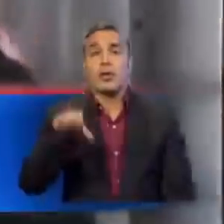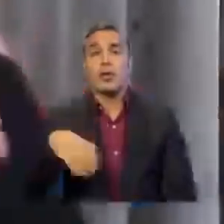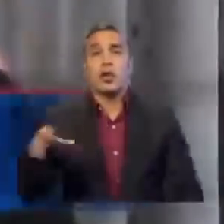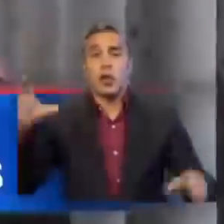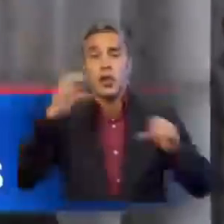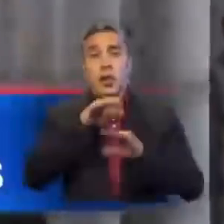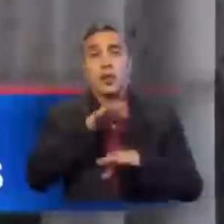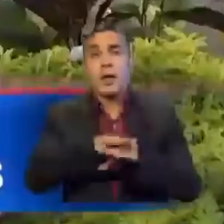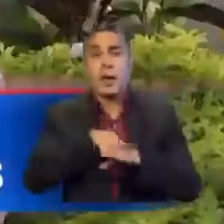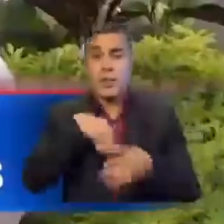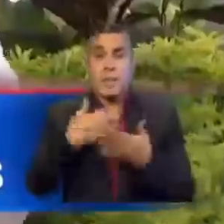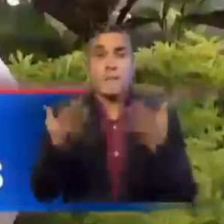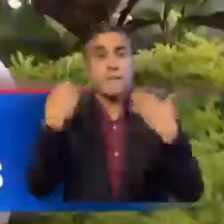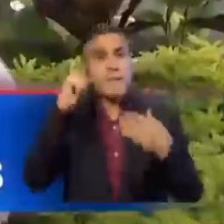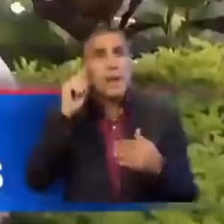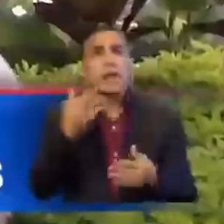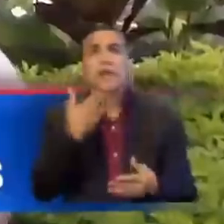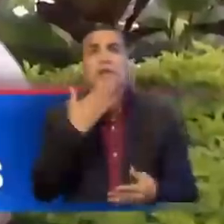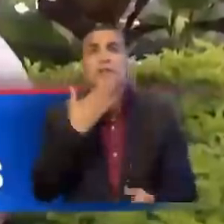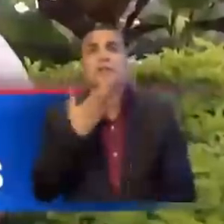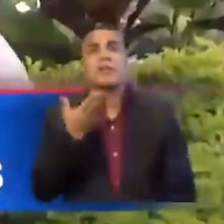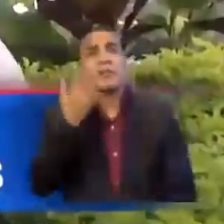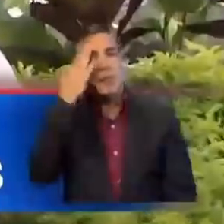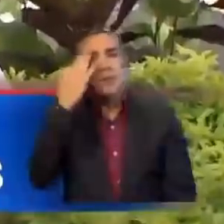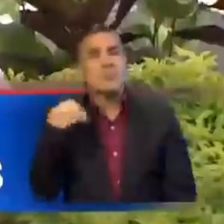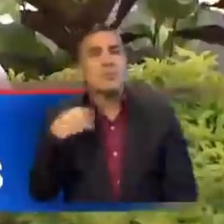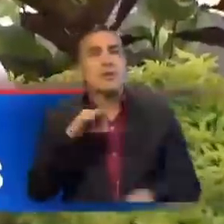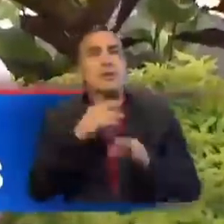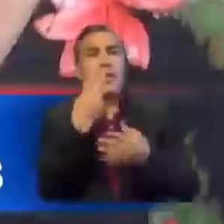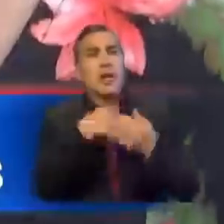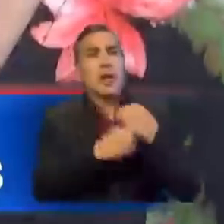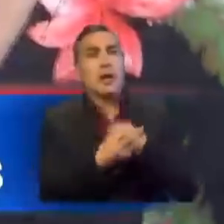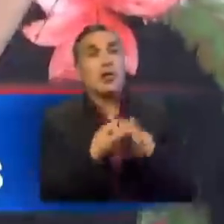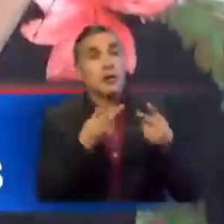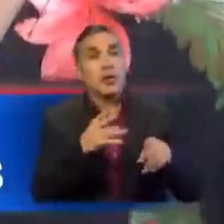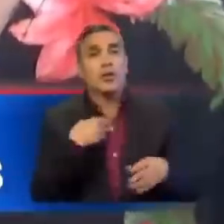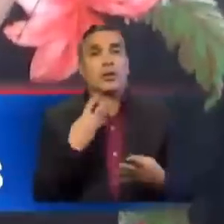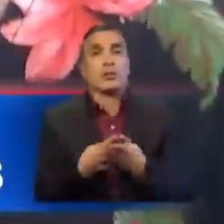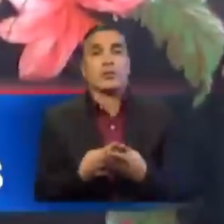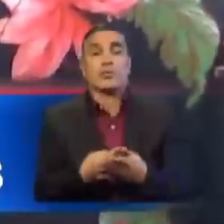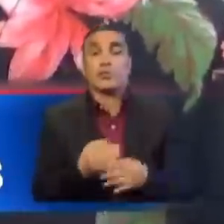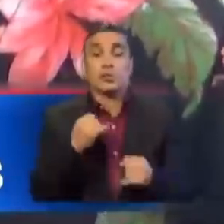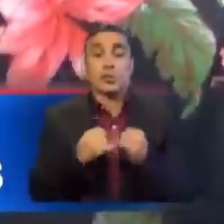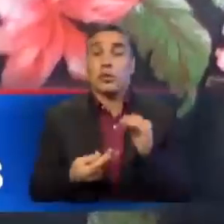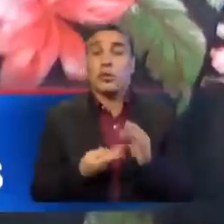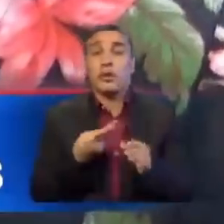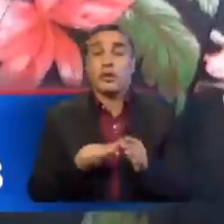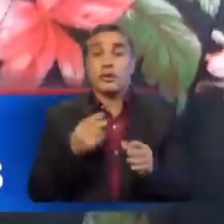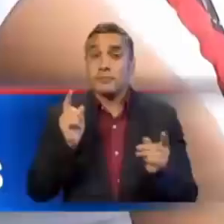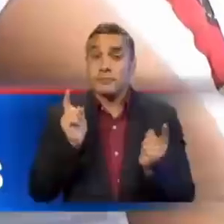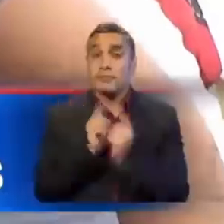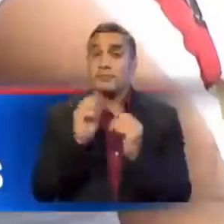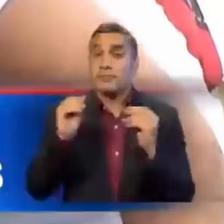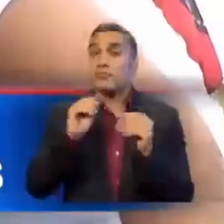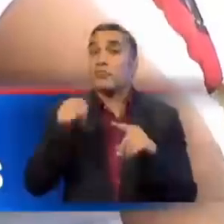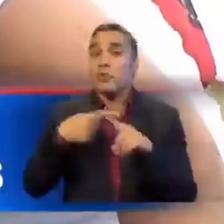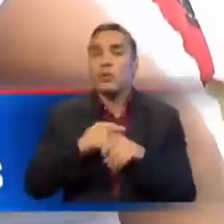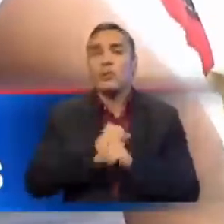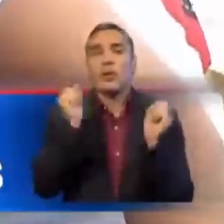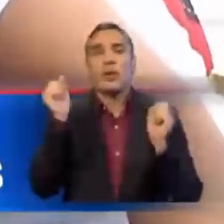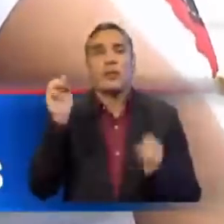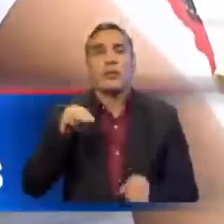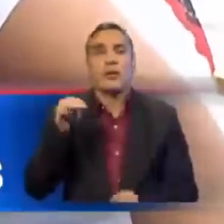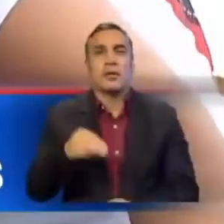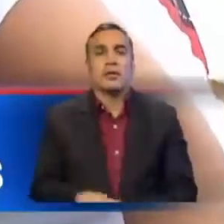noche desde Machala hasta Guayaquil para saber noticias de su hijo, quien también está recluido. La última vez que mantuvo comunicación fue la mañana